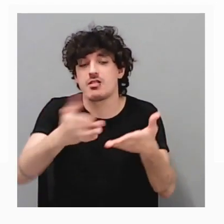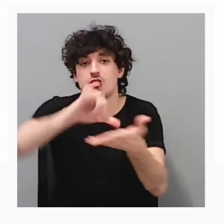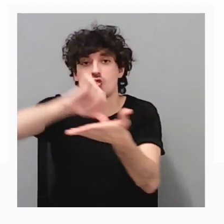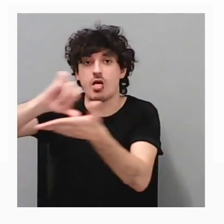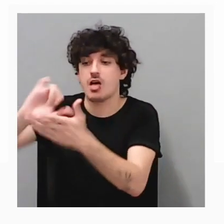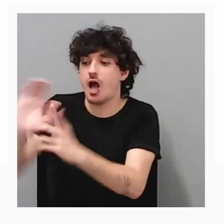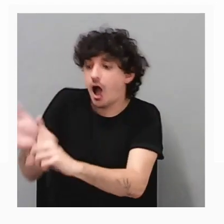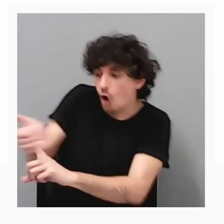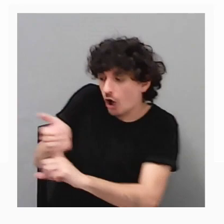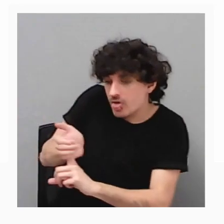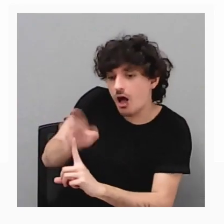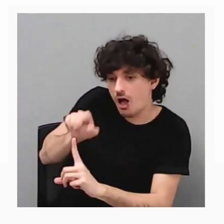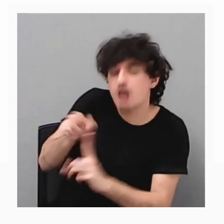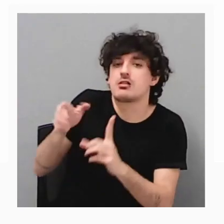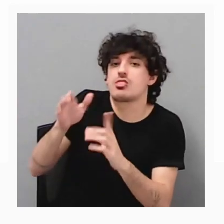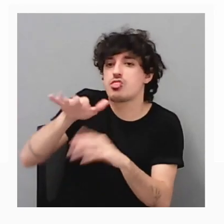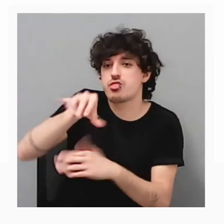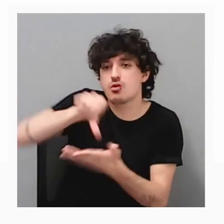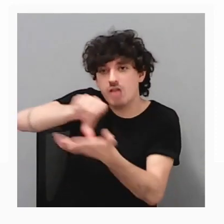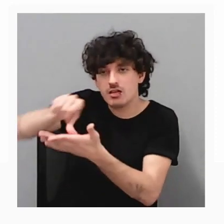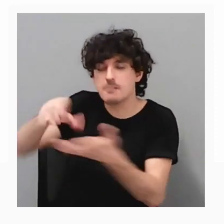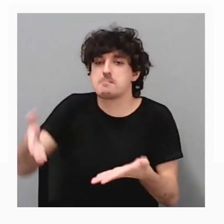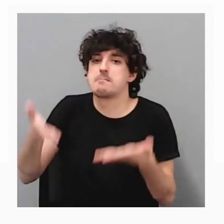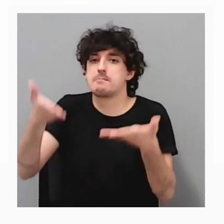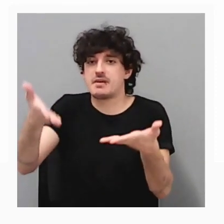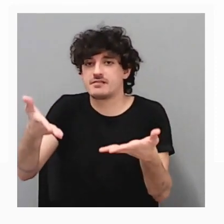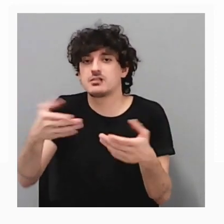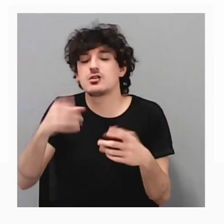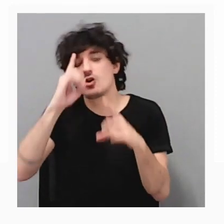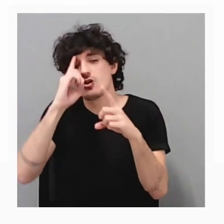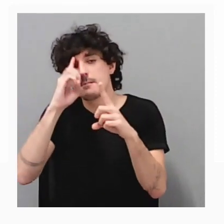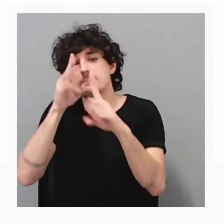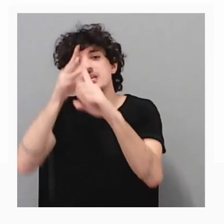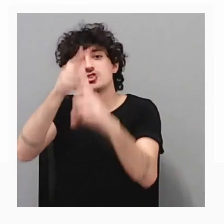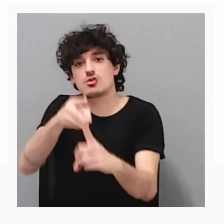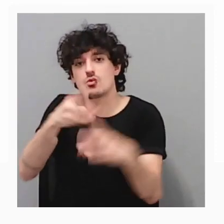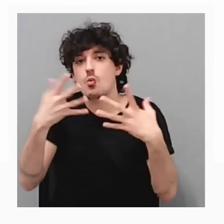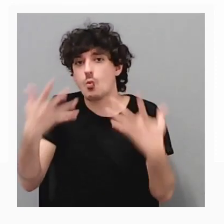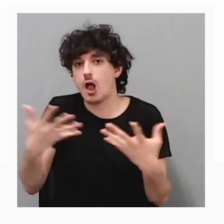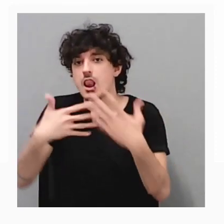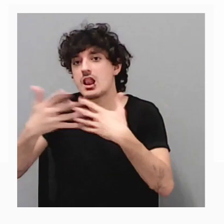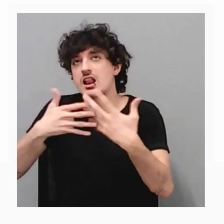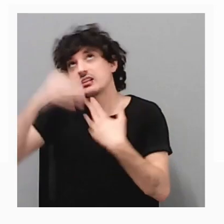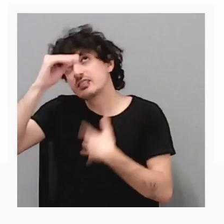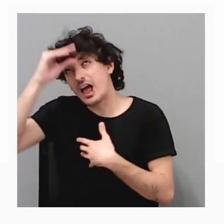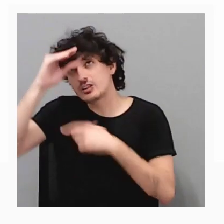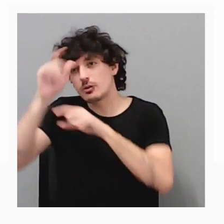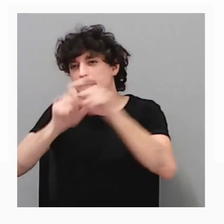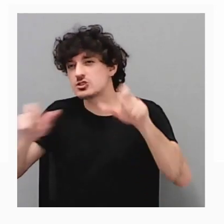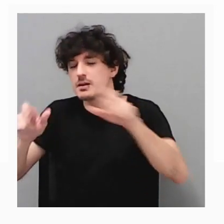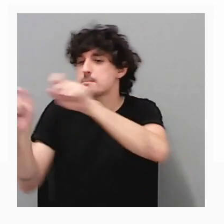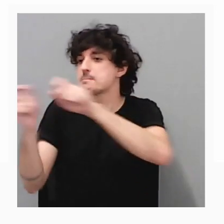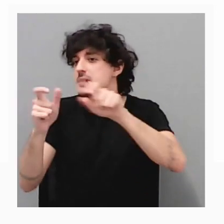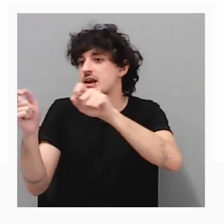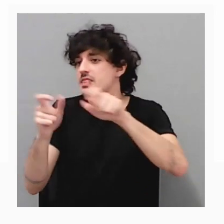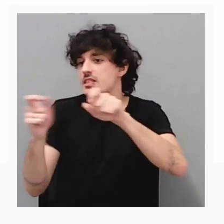acogida. Entonces, nuestra misión es transformar los talentos de las personas migrantes en aprendizaje